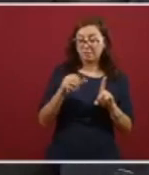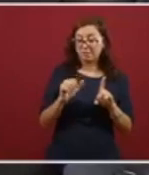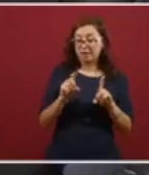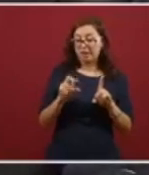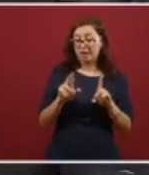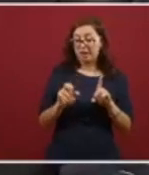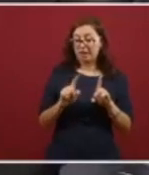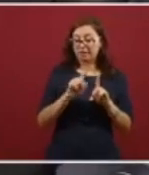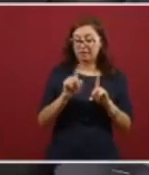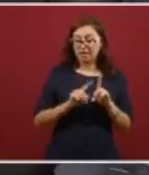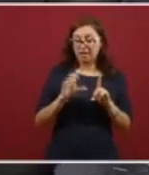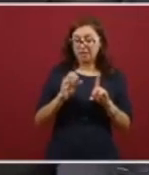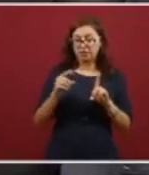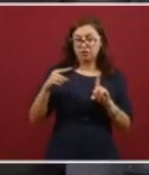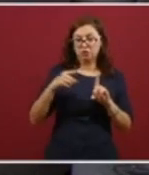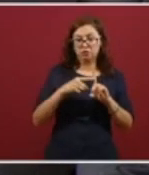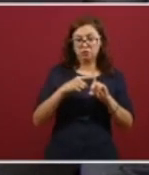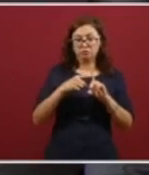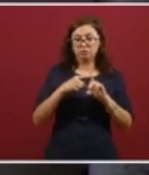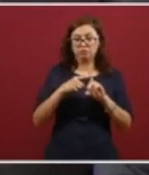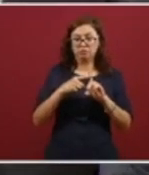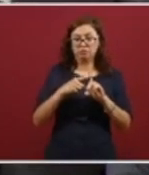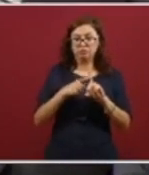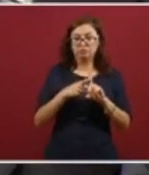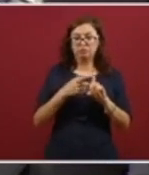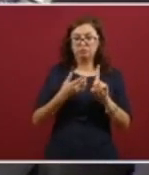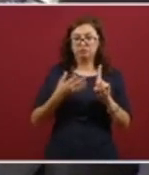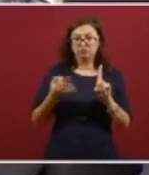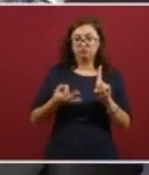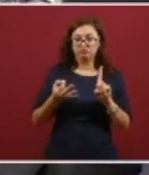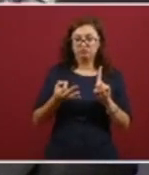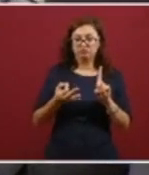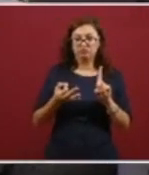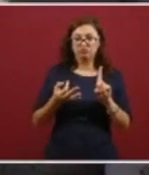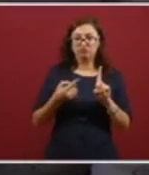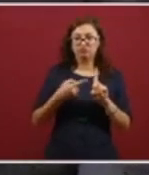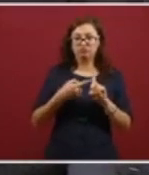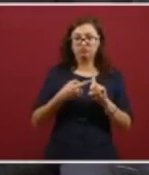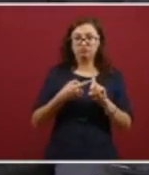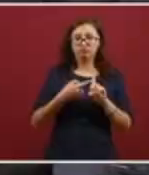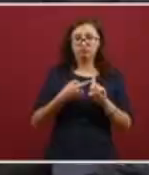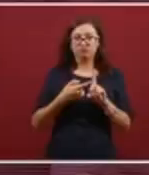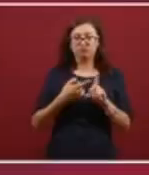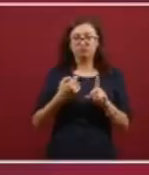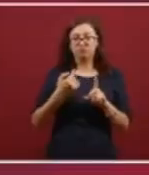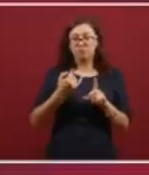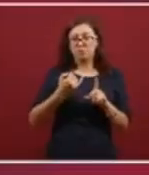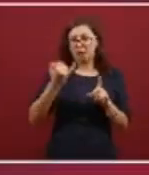pues era un hombre de nervio, de prestigio,